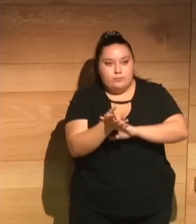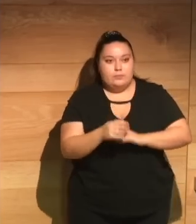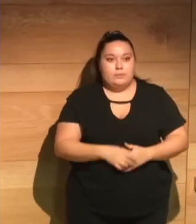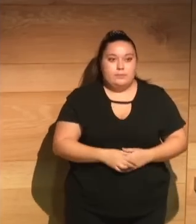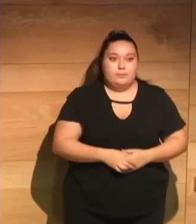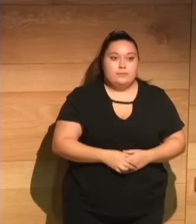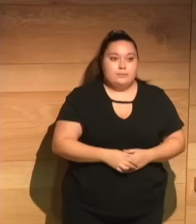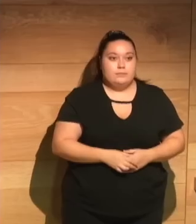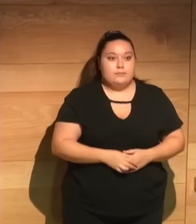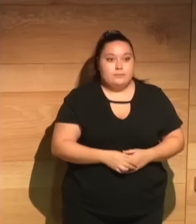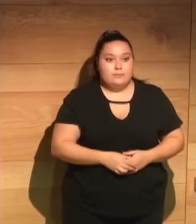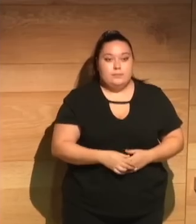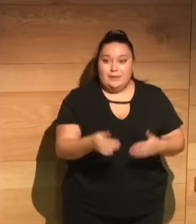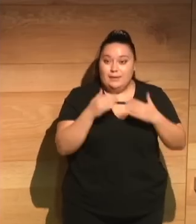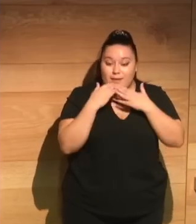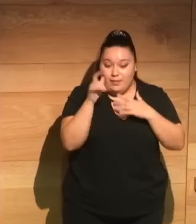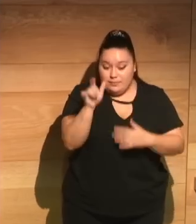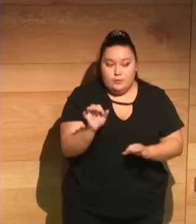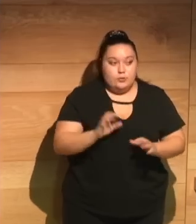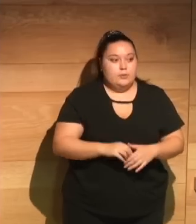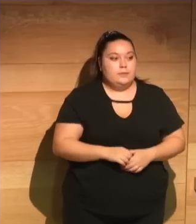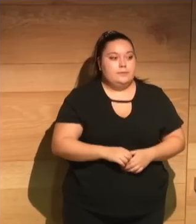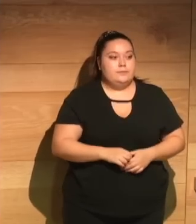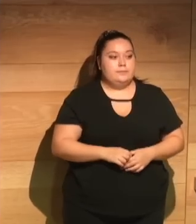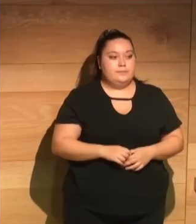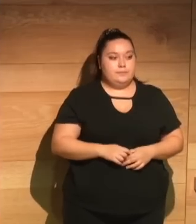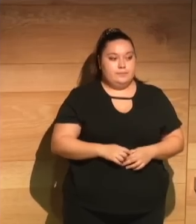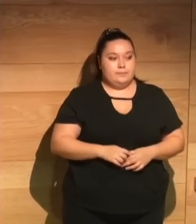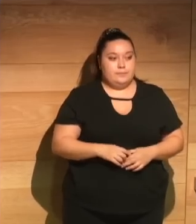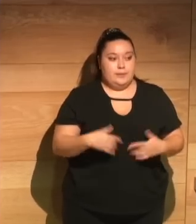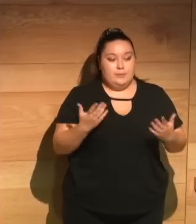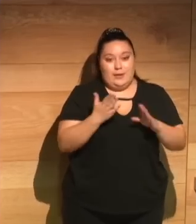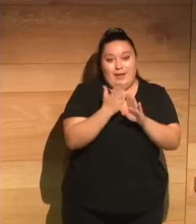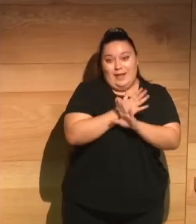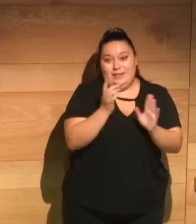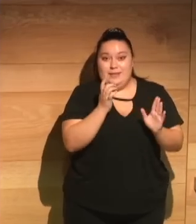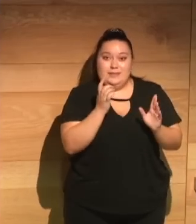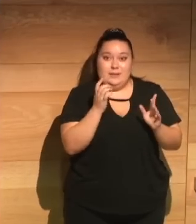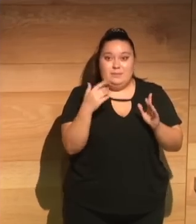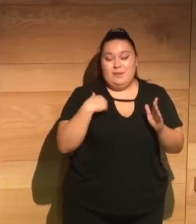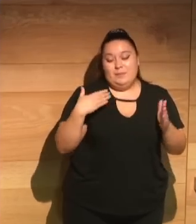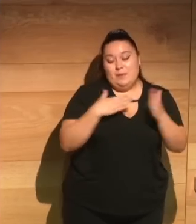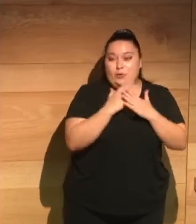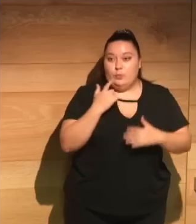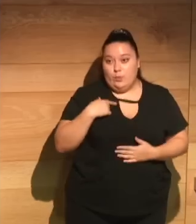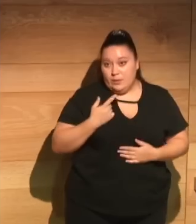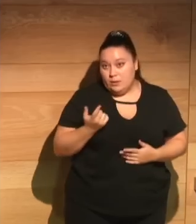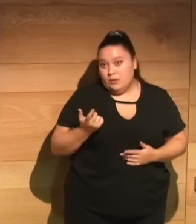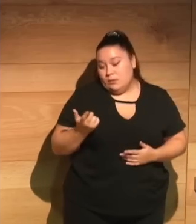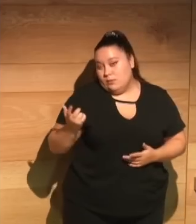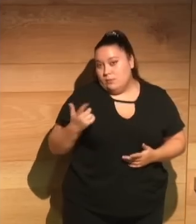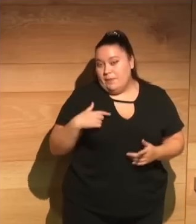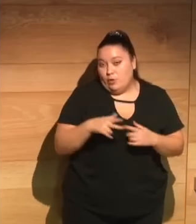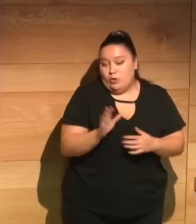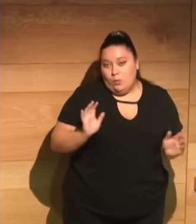a él, y esto es lo que quería intentar explicar antes de que me interrumpieras tan groseramente, porque a veces me refiero. Bueno, te hemos interrumpido porque ha llamado rata pestilente